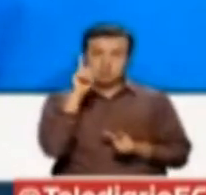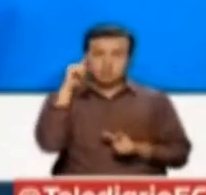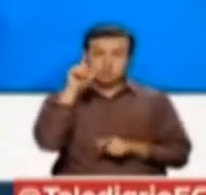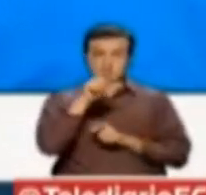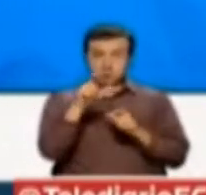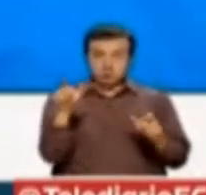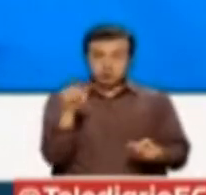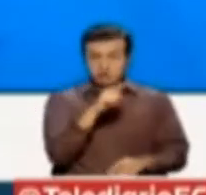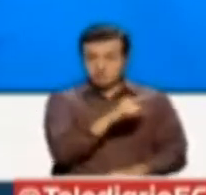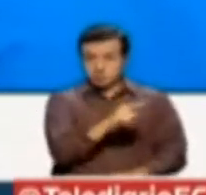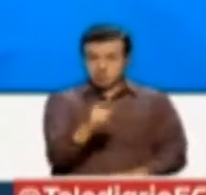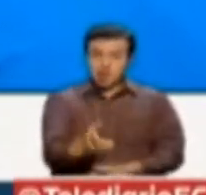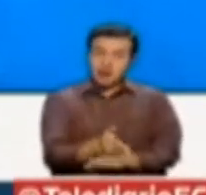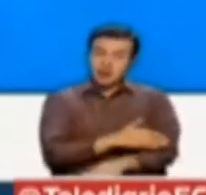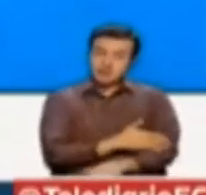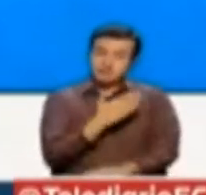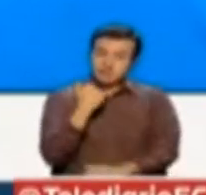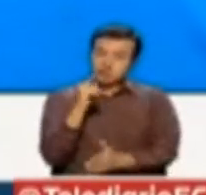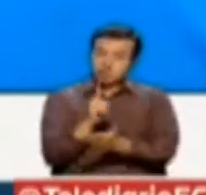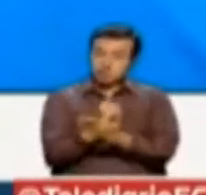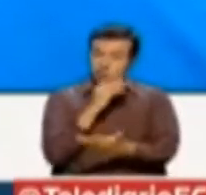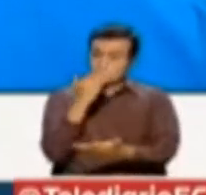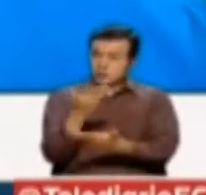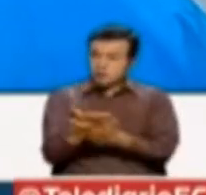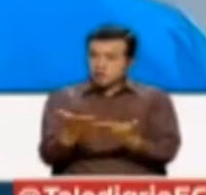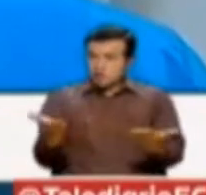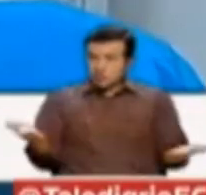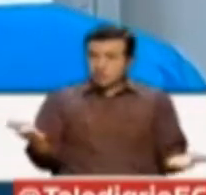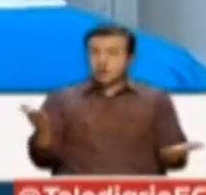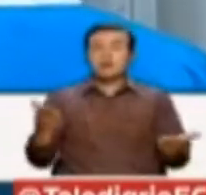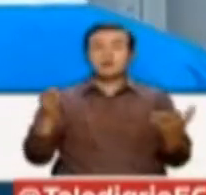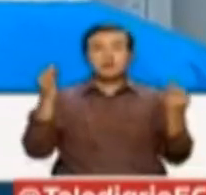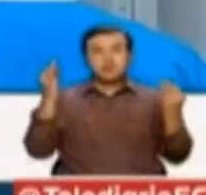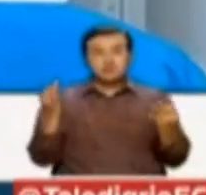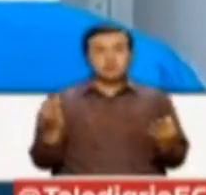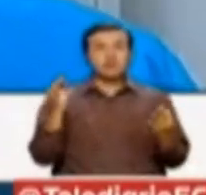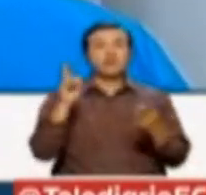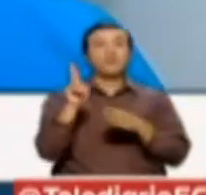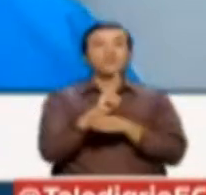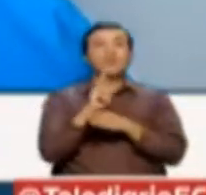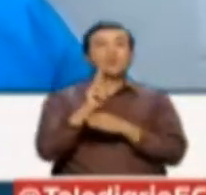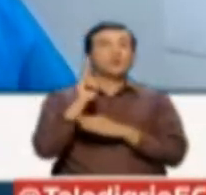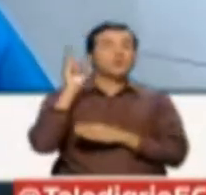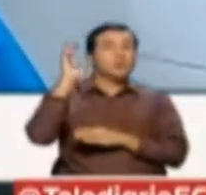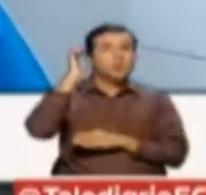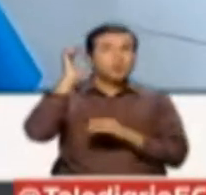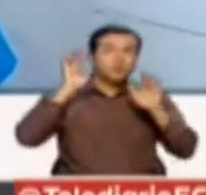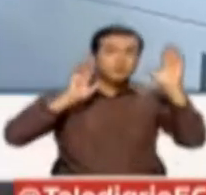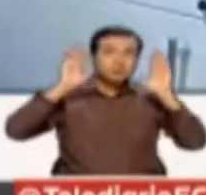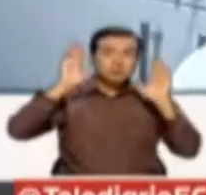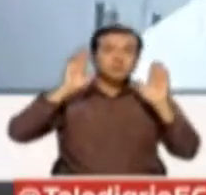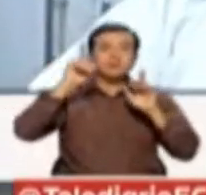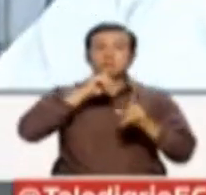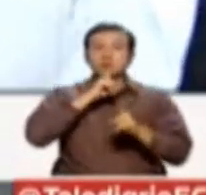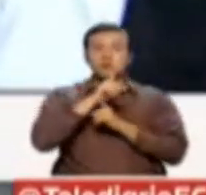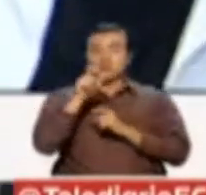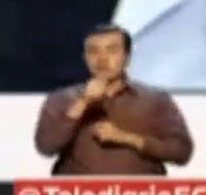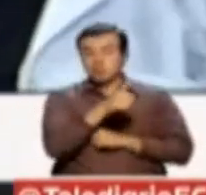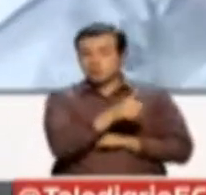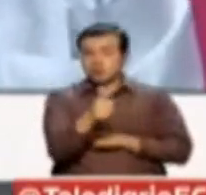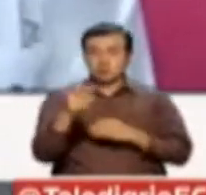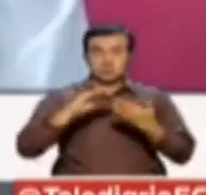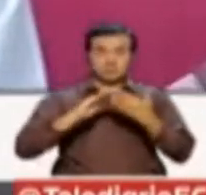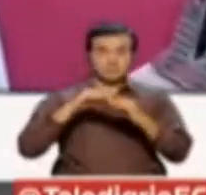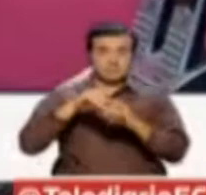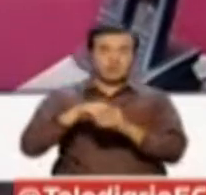personas puedan controlarse a tiempo y usar los dispositivos adecuados para volverlos a insertar en la